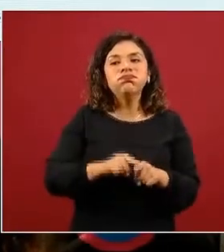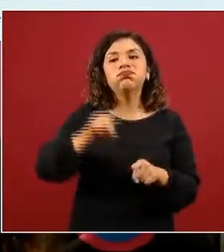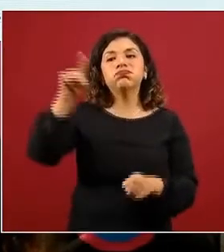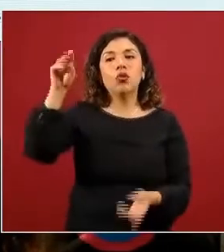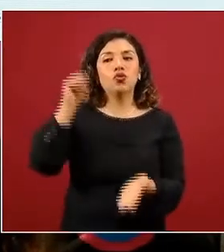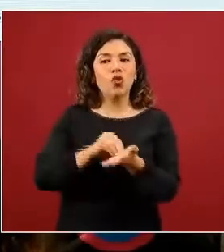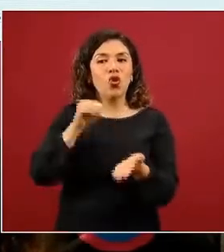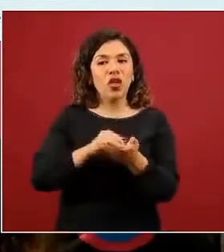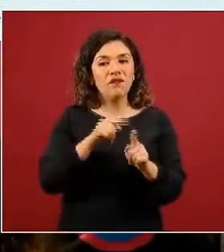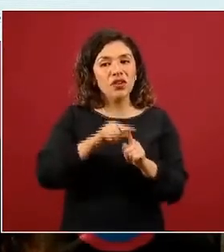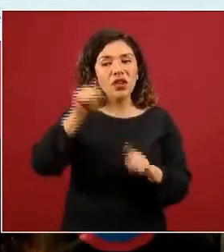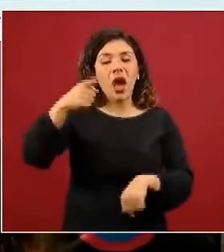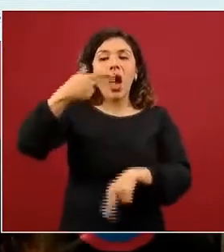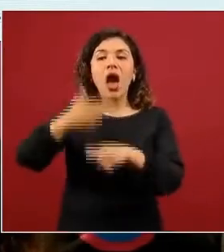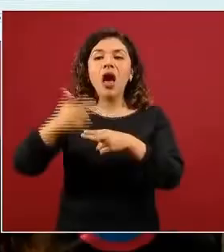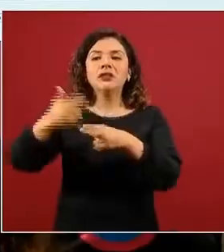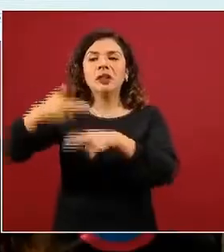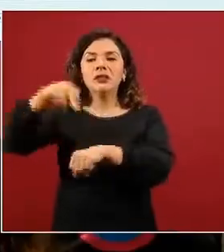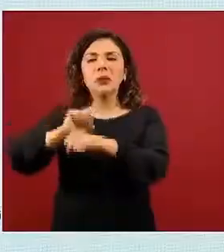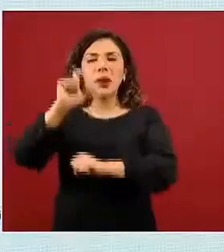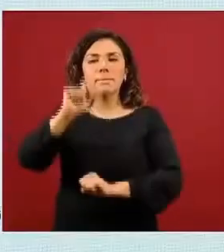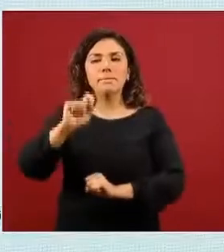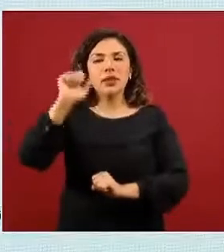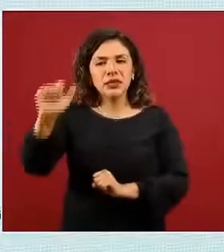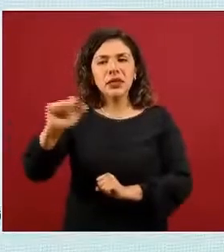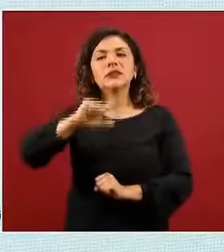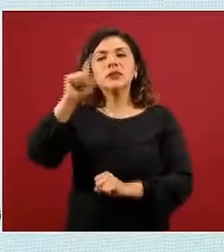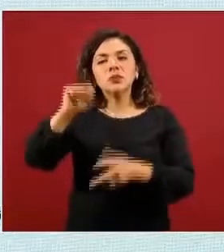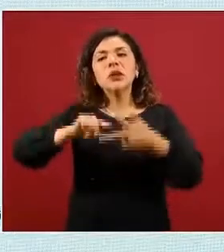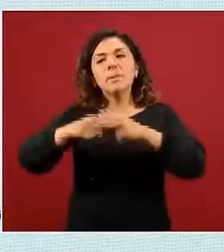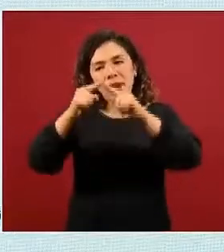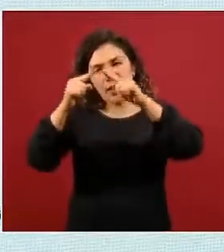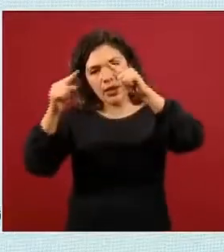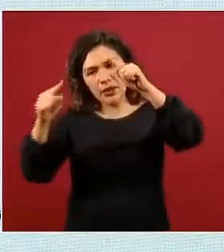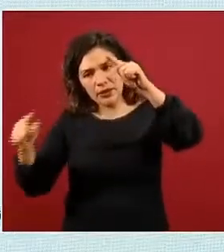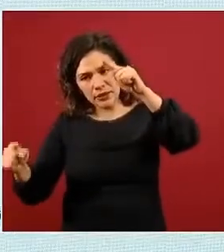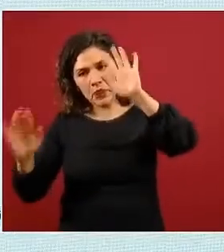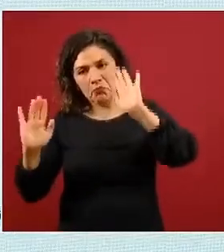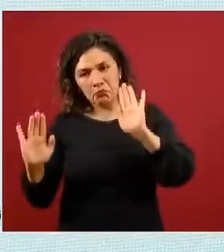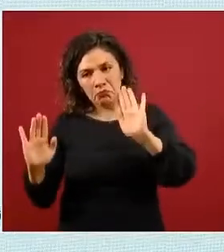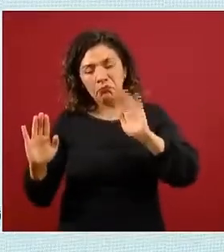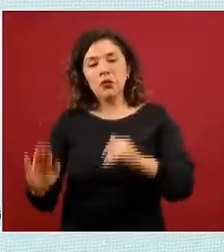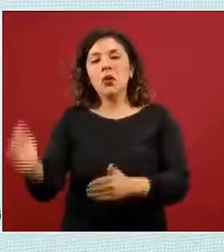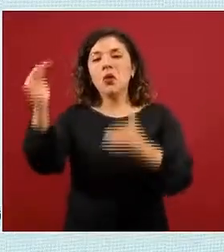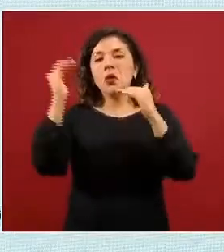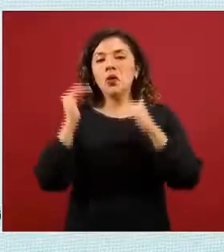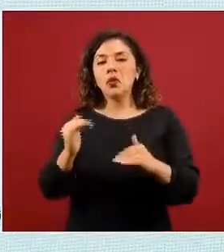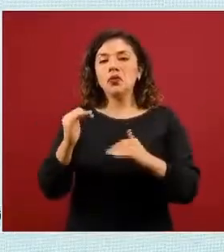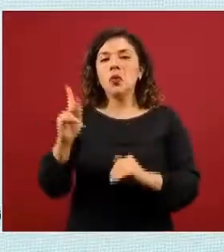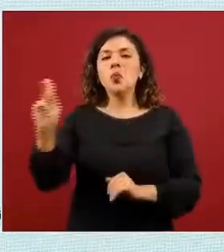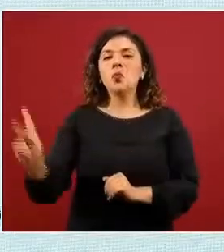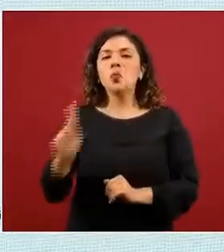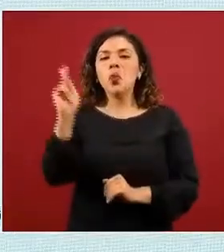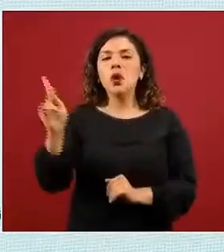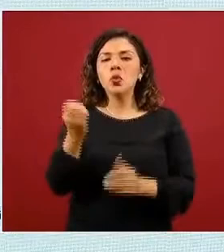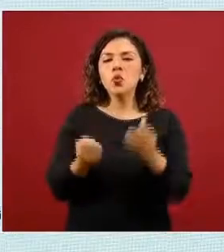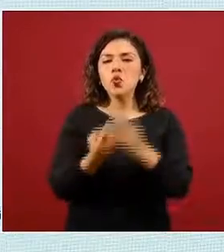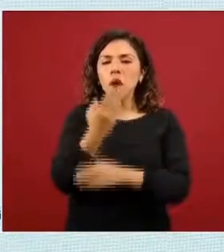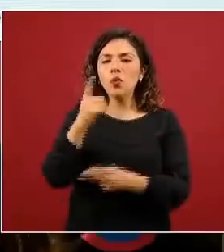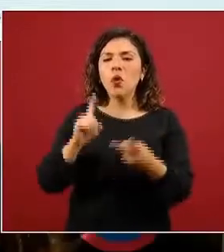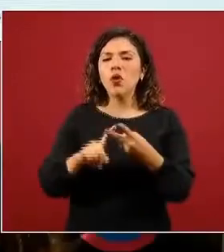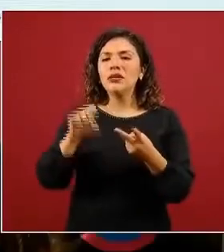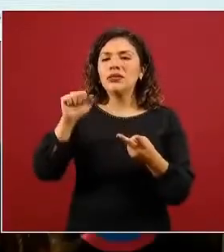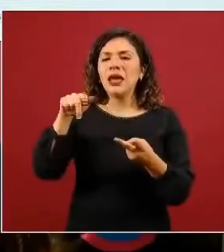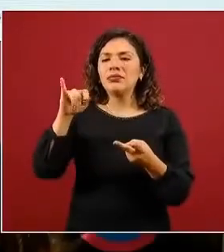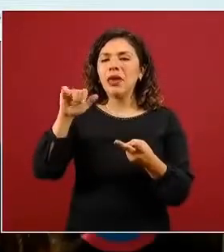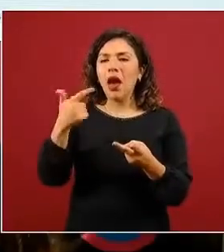todavía ascendente hasta la semana 26, posteriormente el descenso, y por su parte estos otros 3, Pueblo